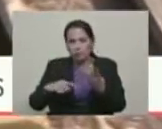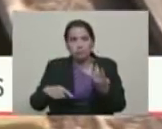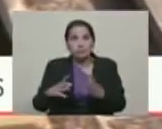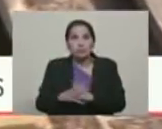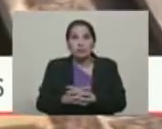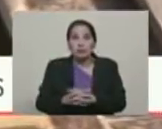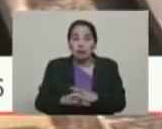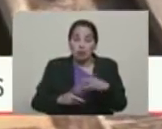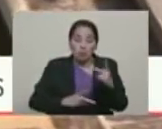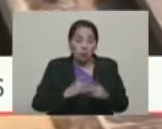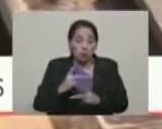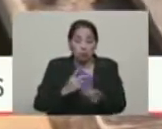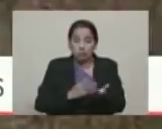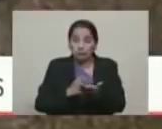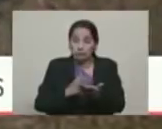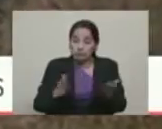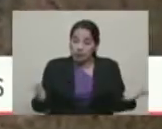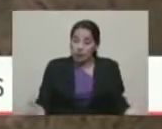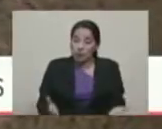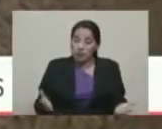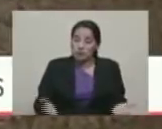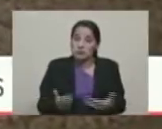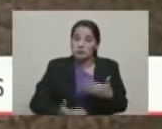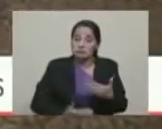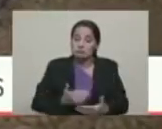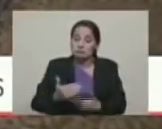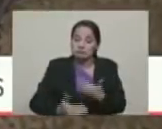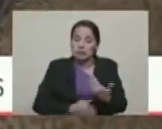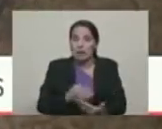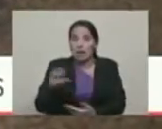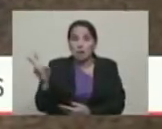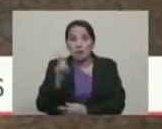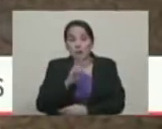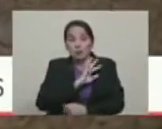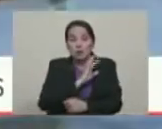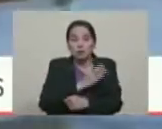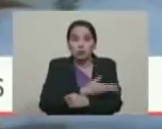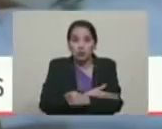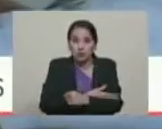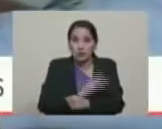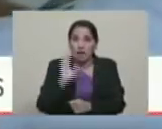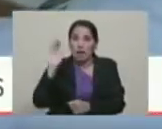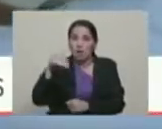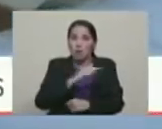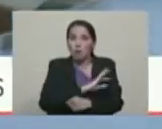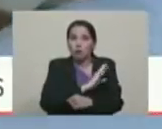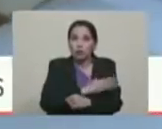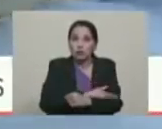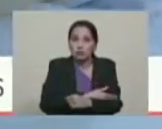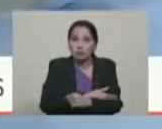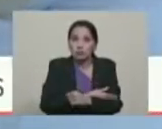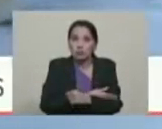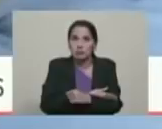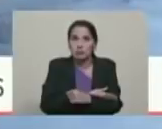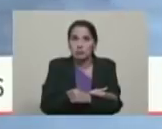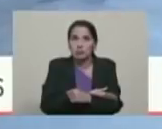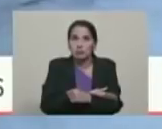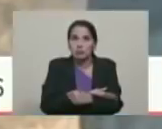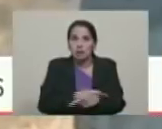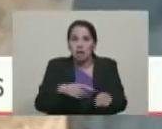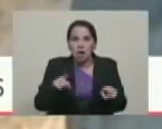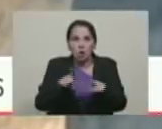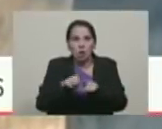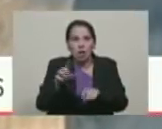seguir produciendo, para seguir avanzando en la Venezuela potencia, en la Aragua potencia, la Aragua cuna de la